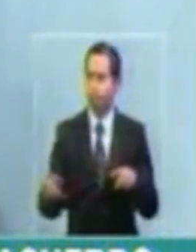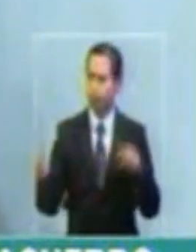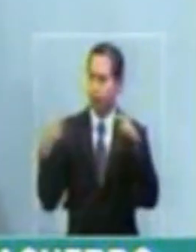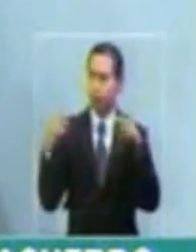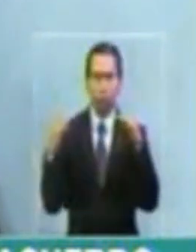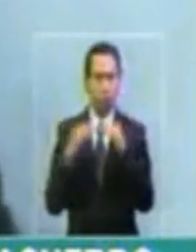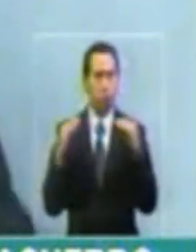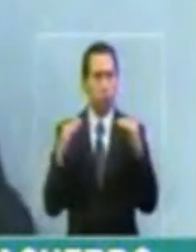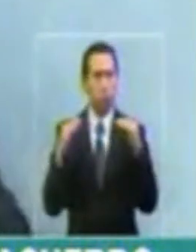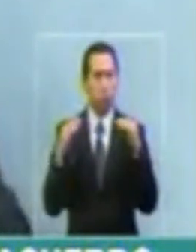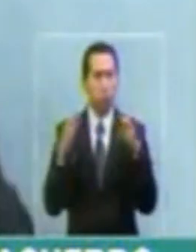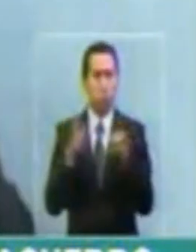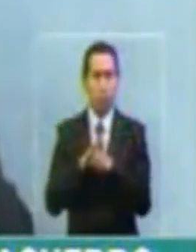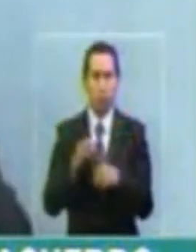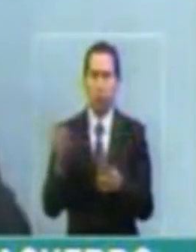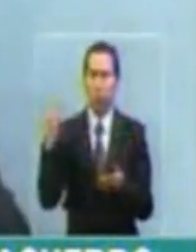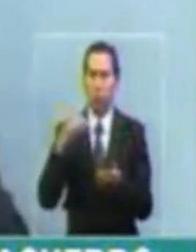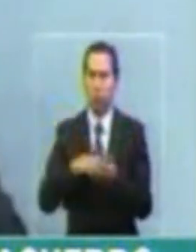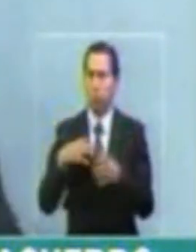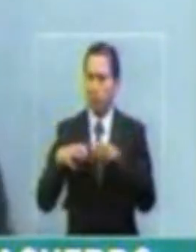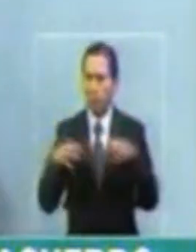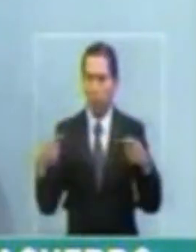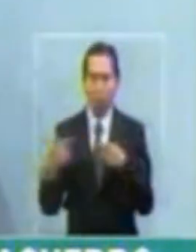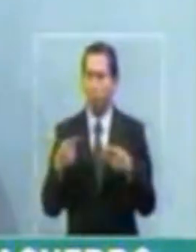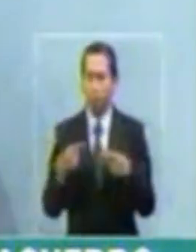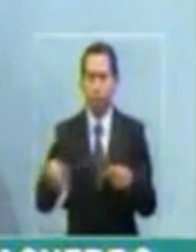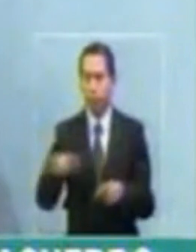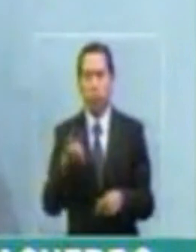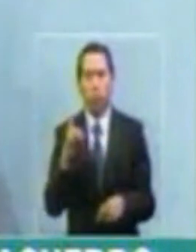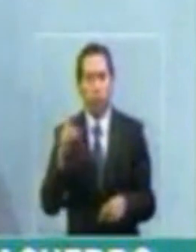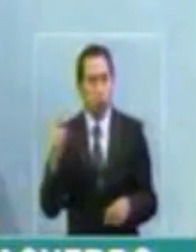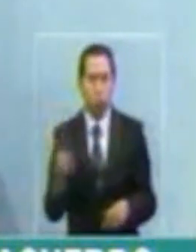iguales, no permitir que nos vuelvan a querer dividir. Somos una sola Bolivia.